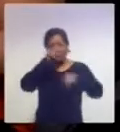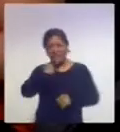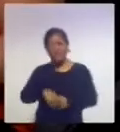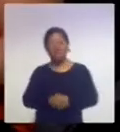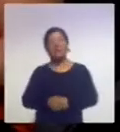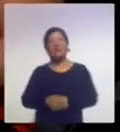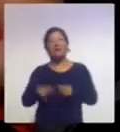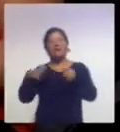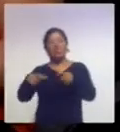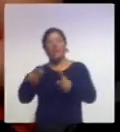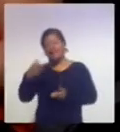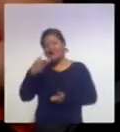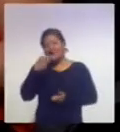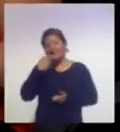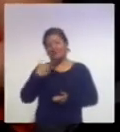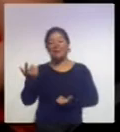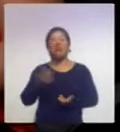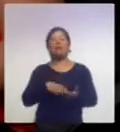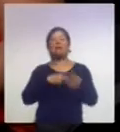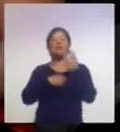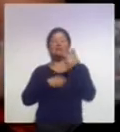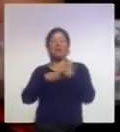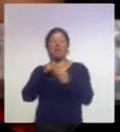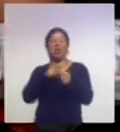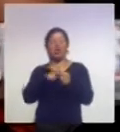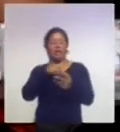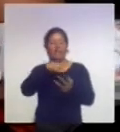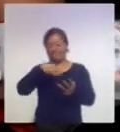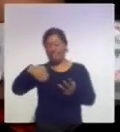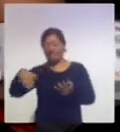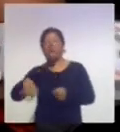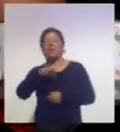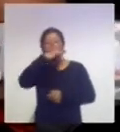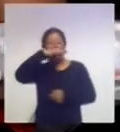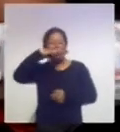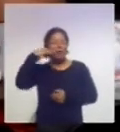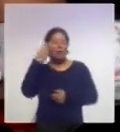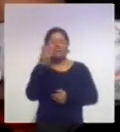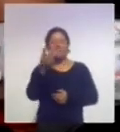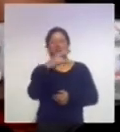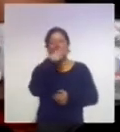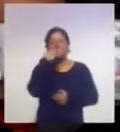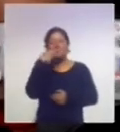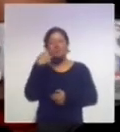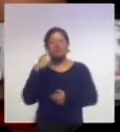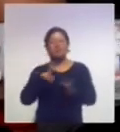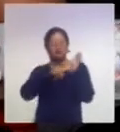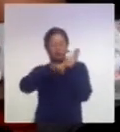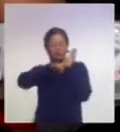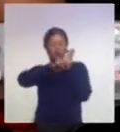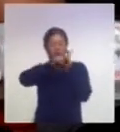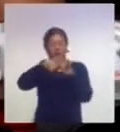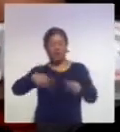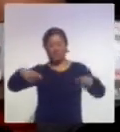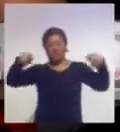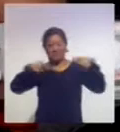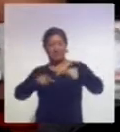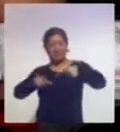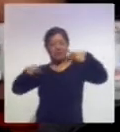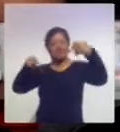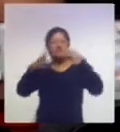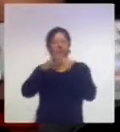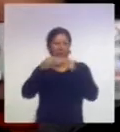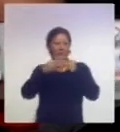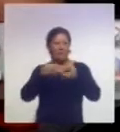unas tostaditas pintadas en tres colores, una salsita de tres chiles con gusanos de maguey, que es el fruto de la tierra, y